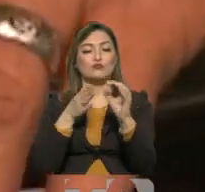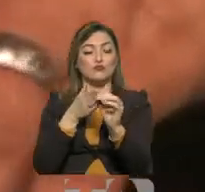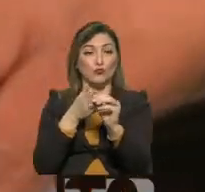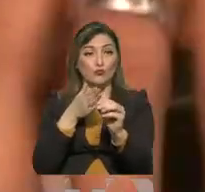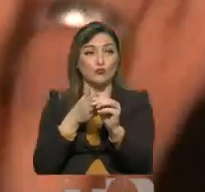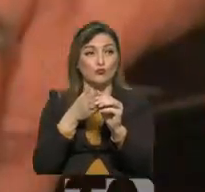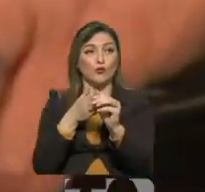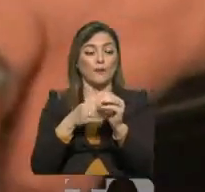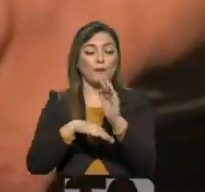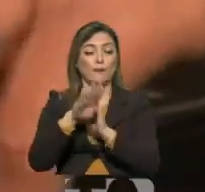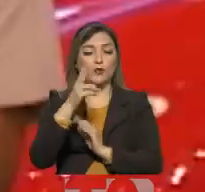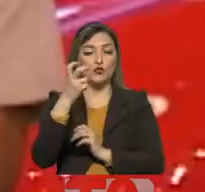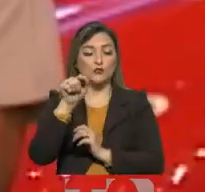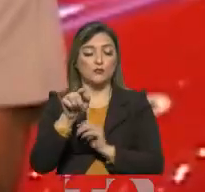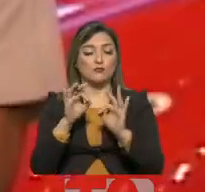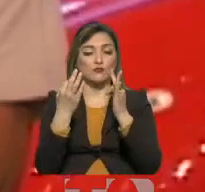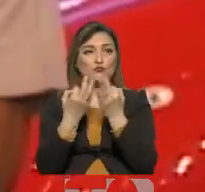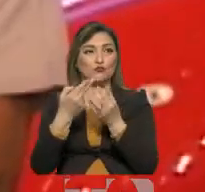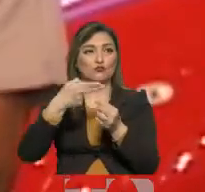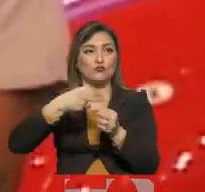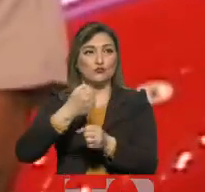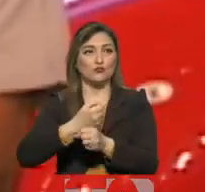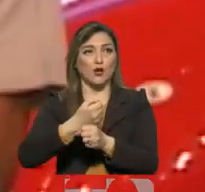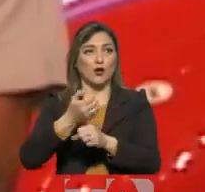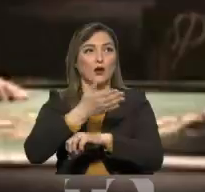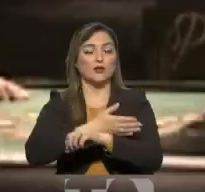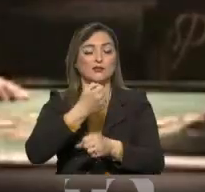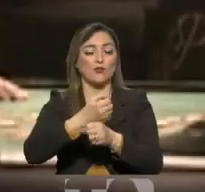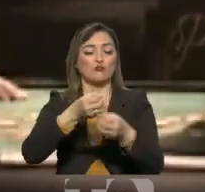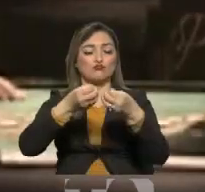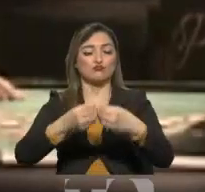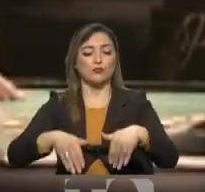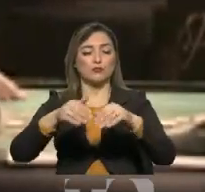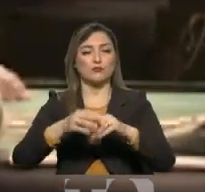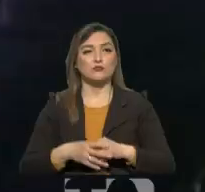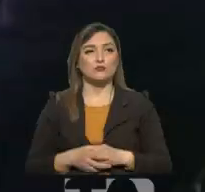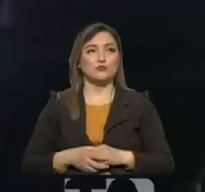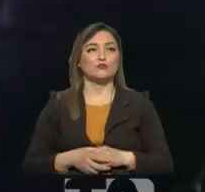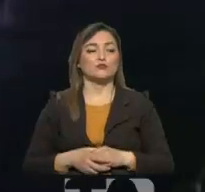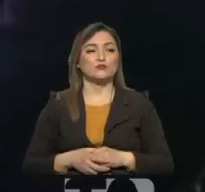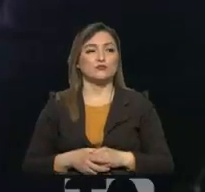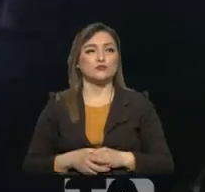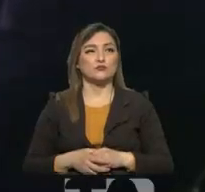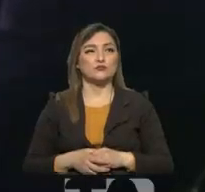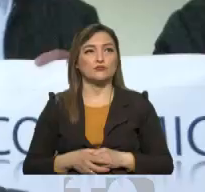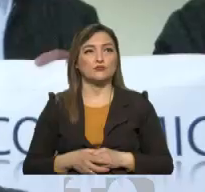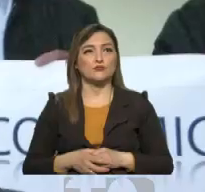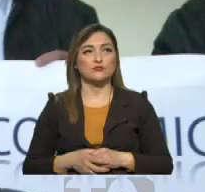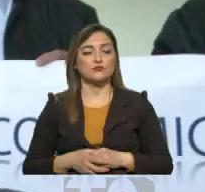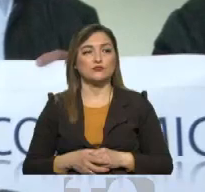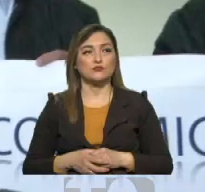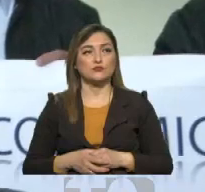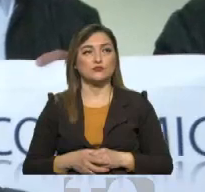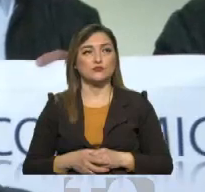de reinsertar a más de 12.000 familias que perdieron sus empleos después del cierre de este sector en el 2012.